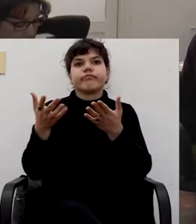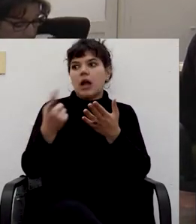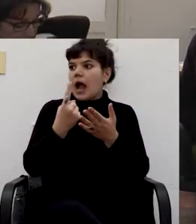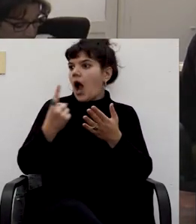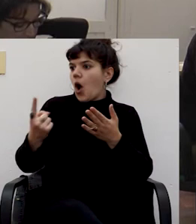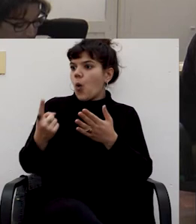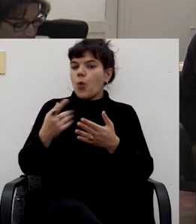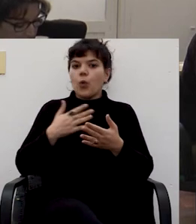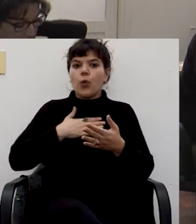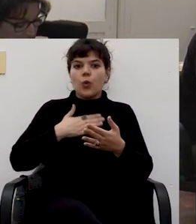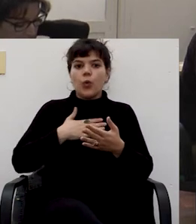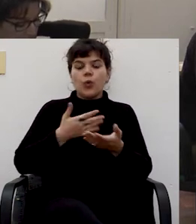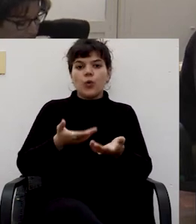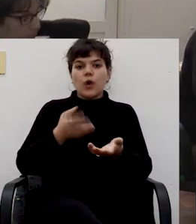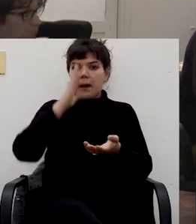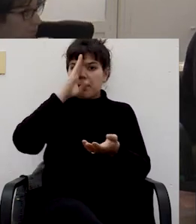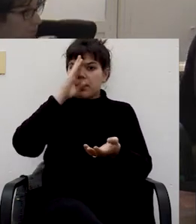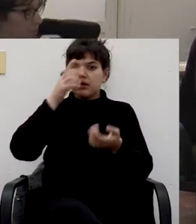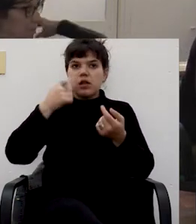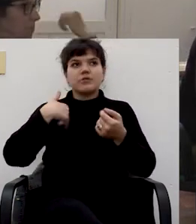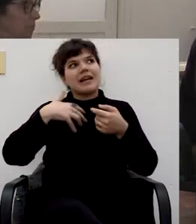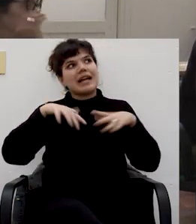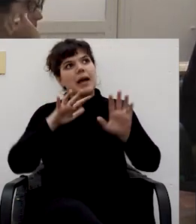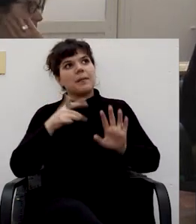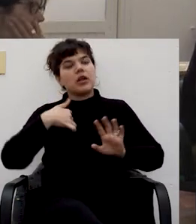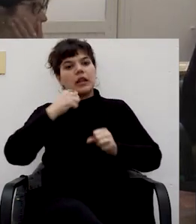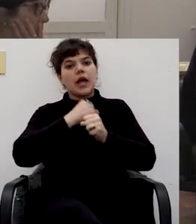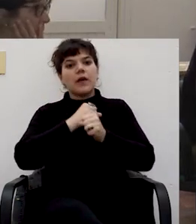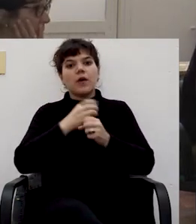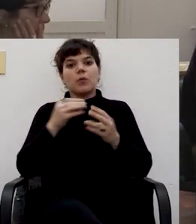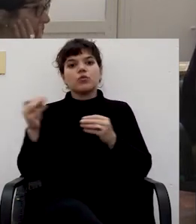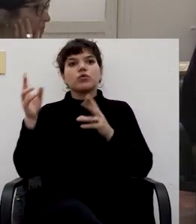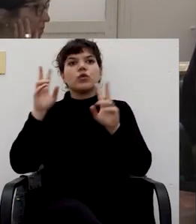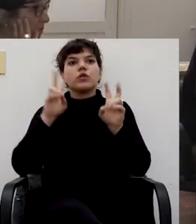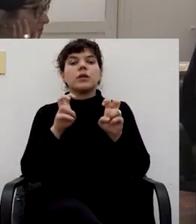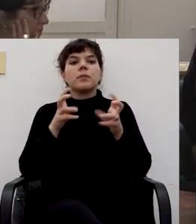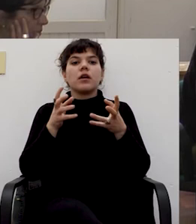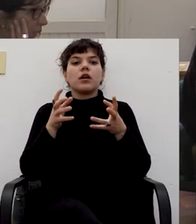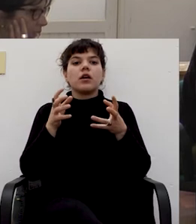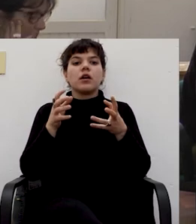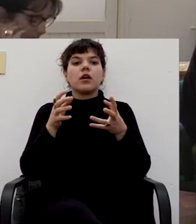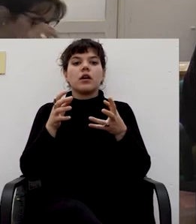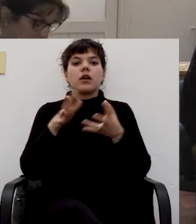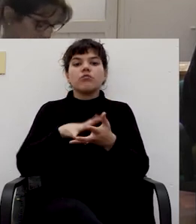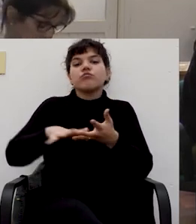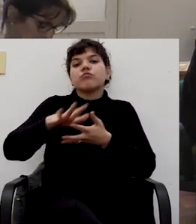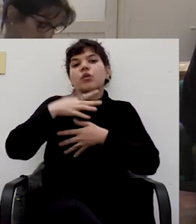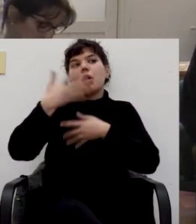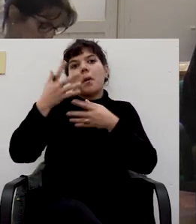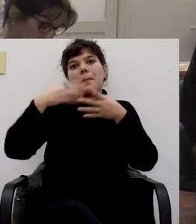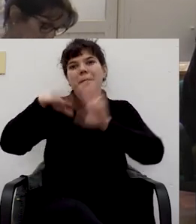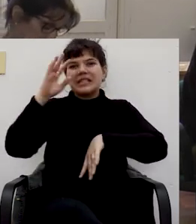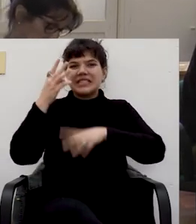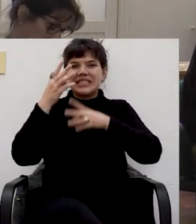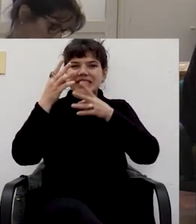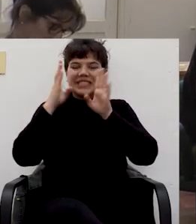personales de aprendizaje. Entonces nosotros por ahí trabajamos mucho en bueno, esta visión más